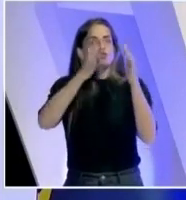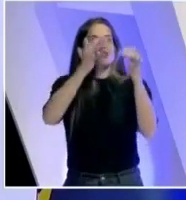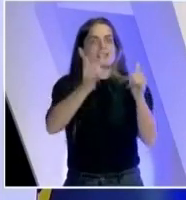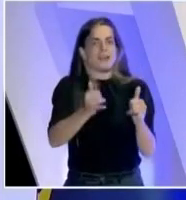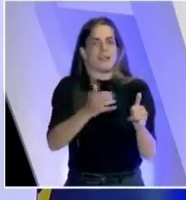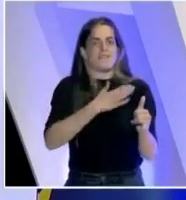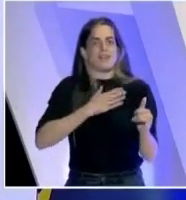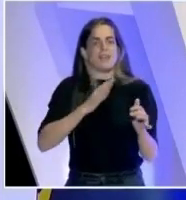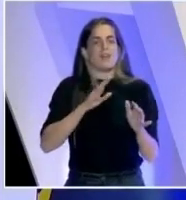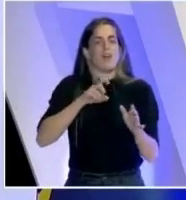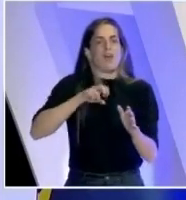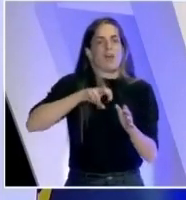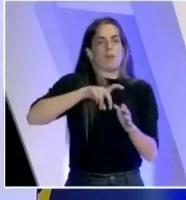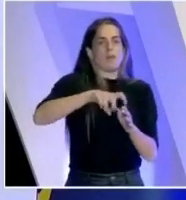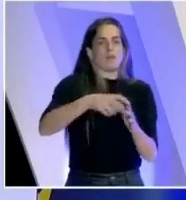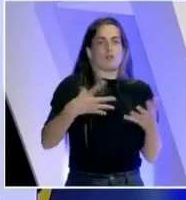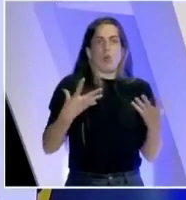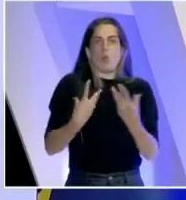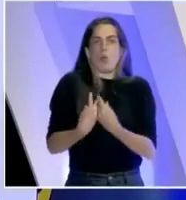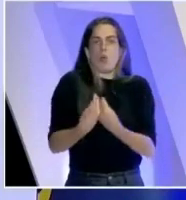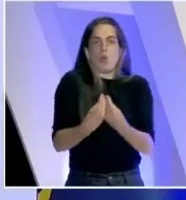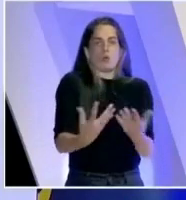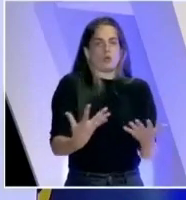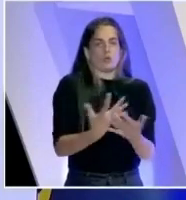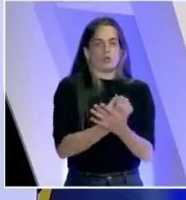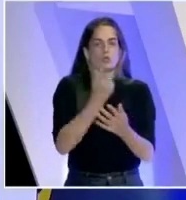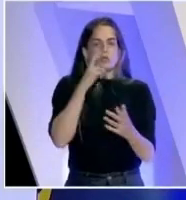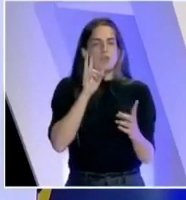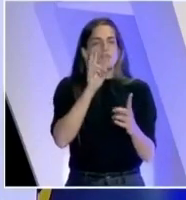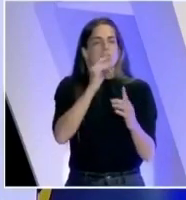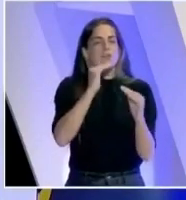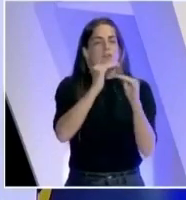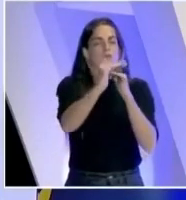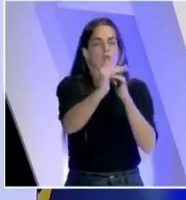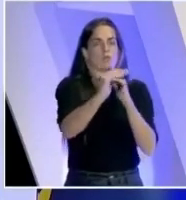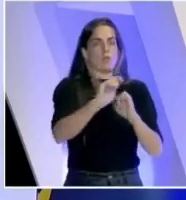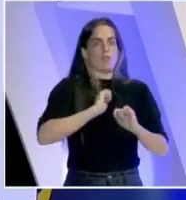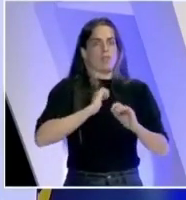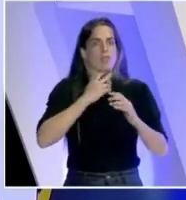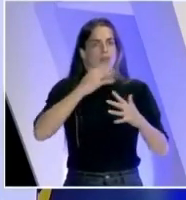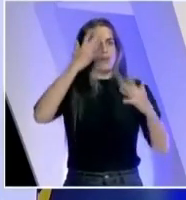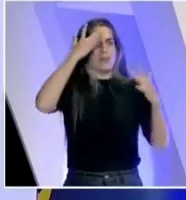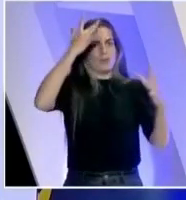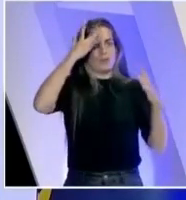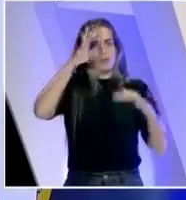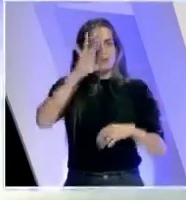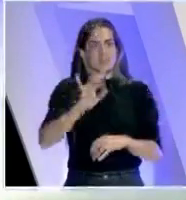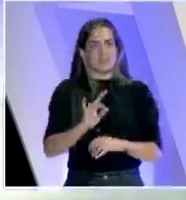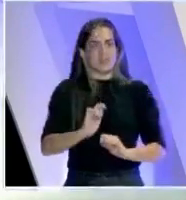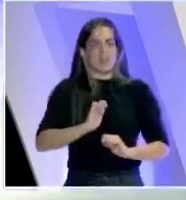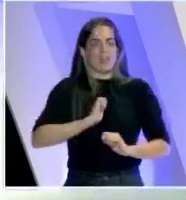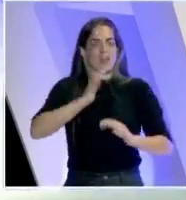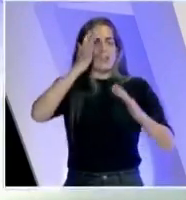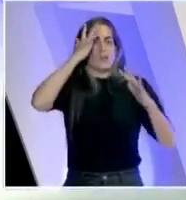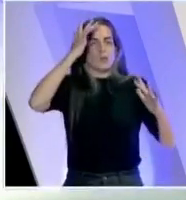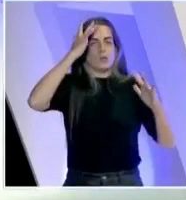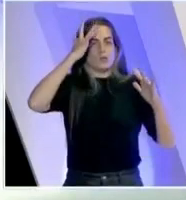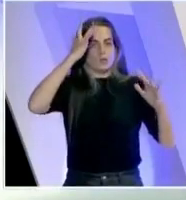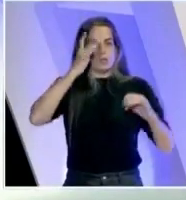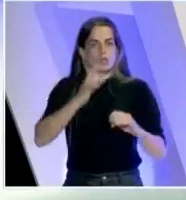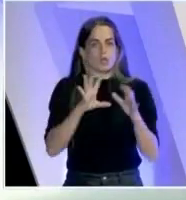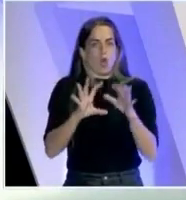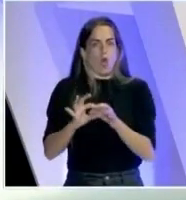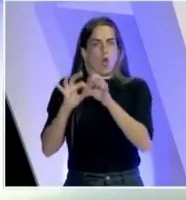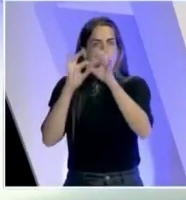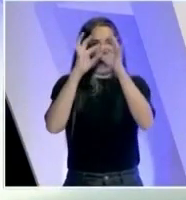caminar todos juntos y juntas. Una visión que nos ilusione, que nos ilusione, que nos ilusione, que nos